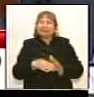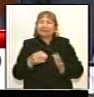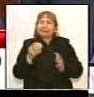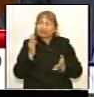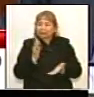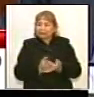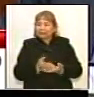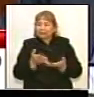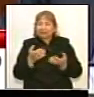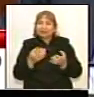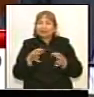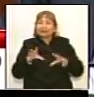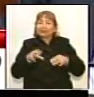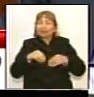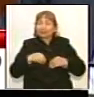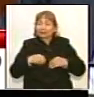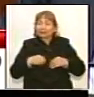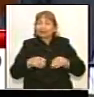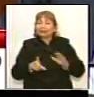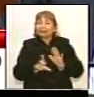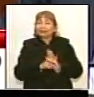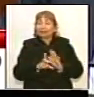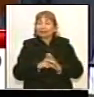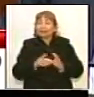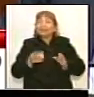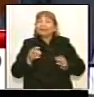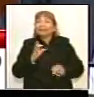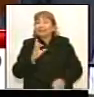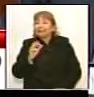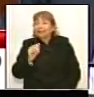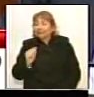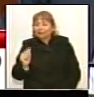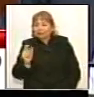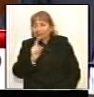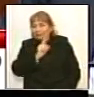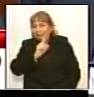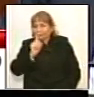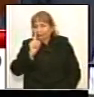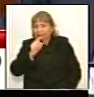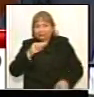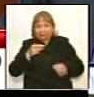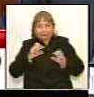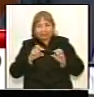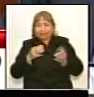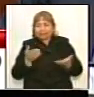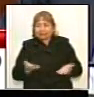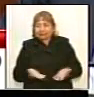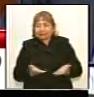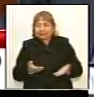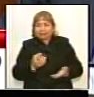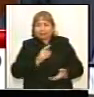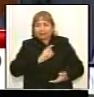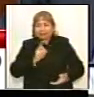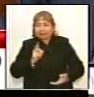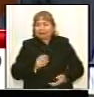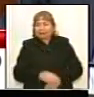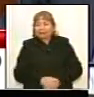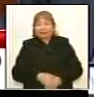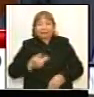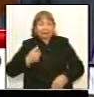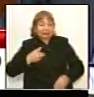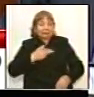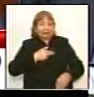y esa es la ley que quieren aprobar, presidente. Y el Frente Amplio no va a permitir que eso ocurra, presidente.